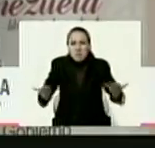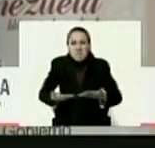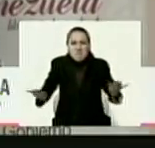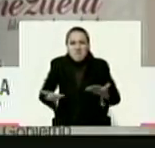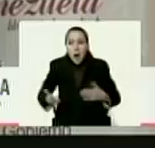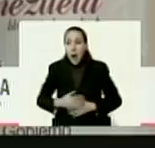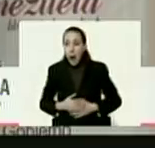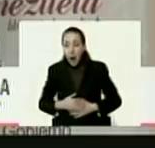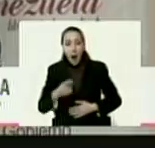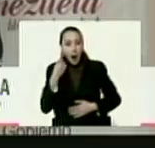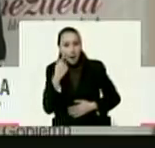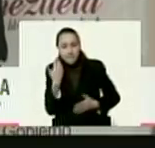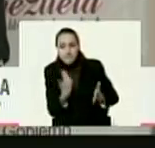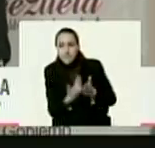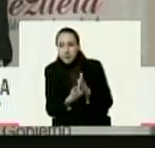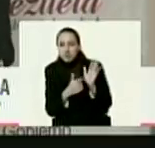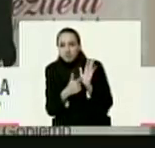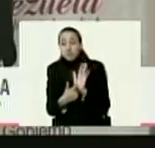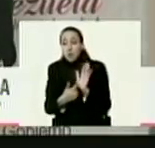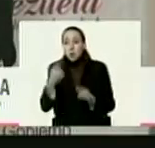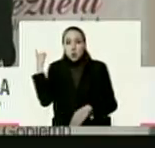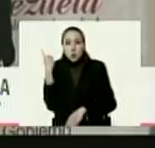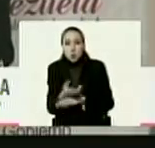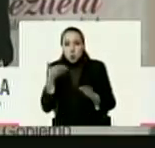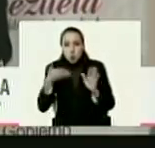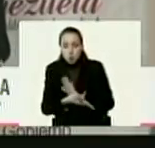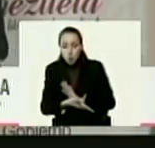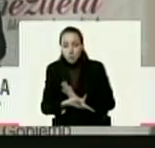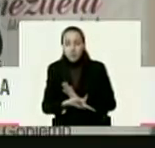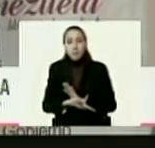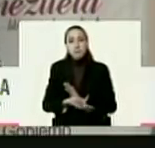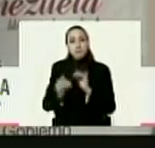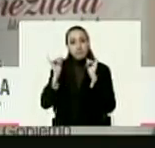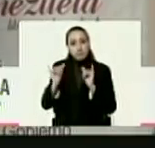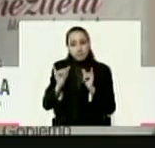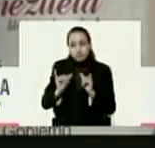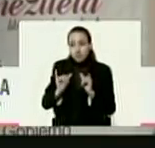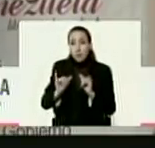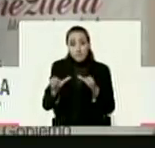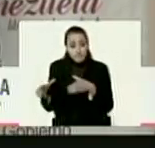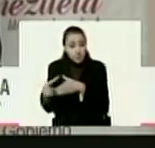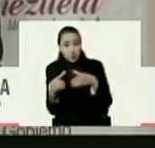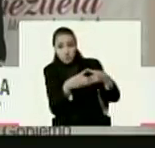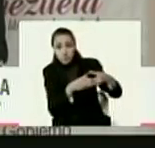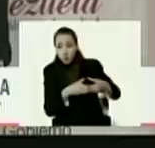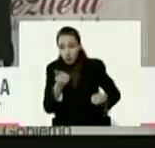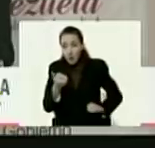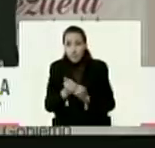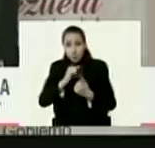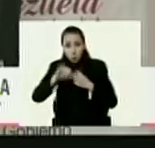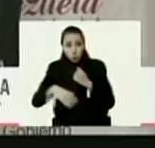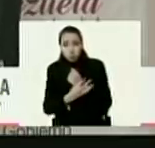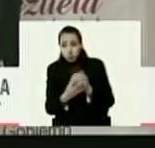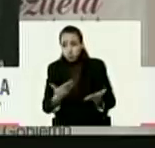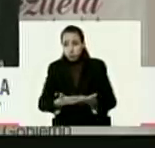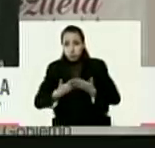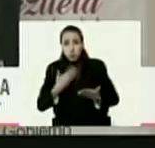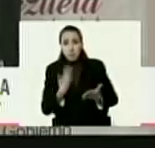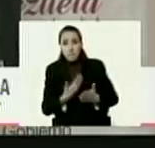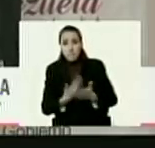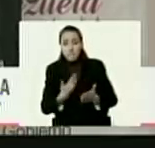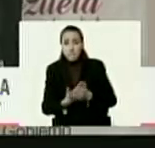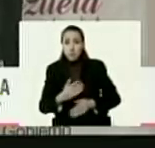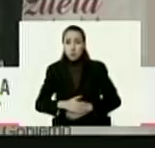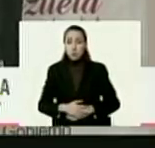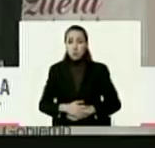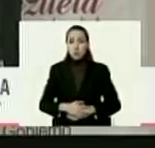aparecer denuncias provenientes de las propias filas de Juan Guaidó. Nosotros en eso ni